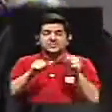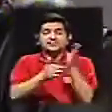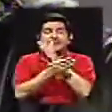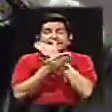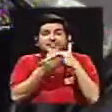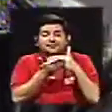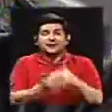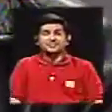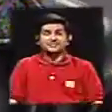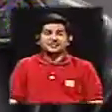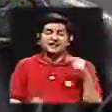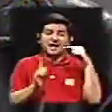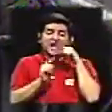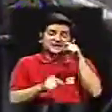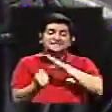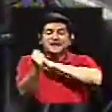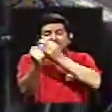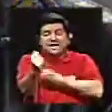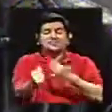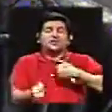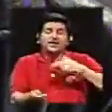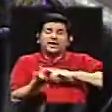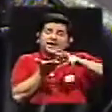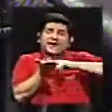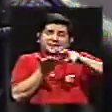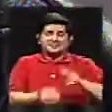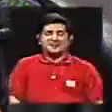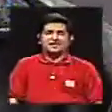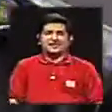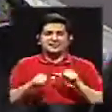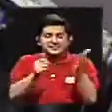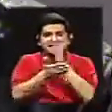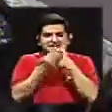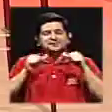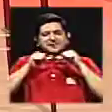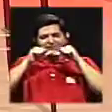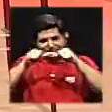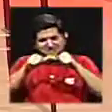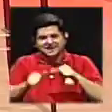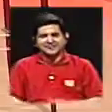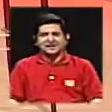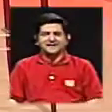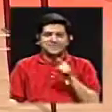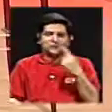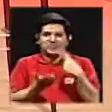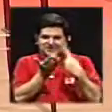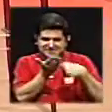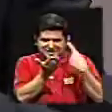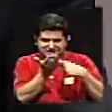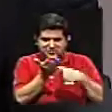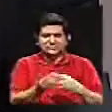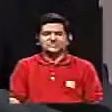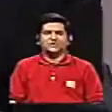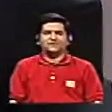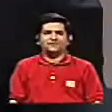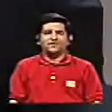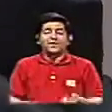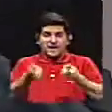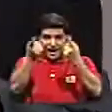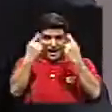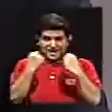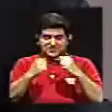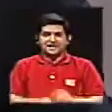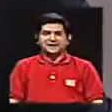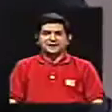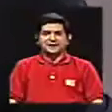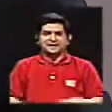Hasta ahí llega el Poder de Liberación Nacional. En el próximo segmento continuamos con esta discusión. Cuando volvamos,